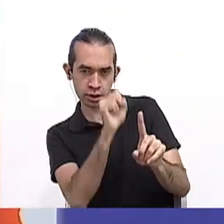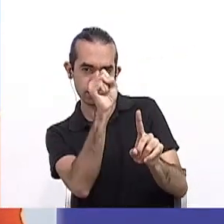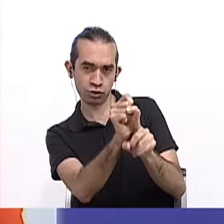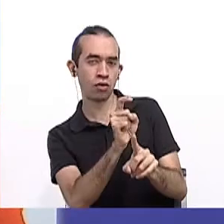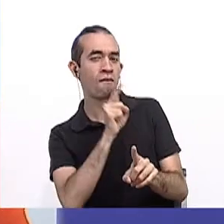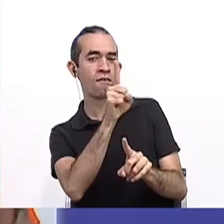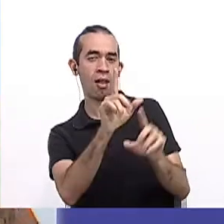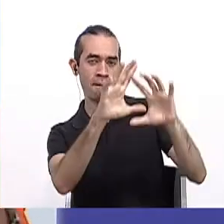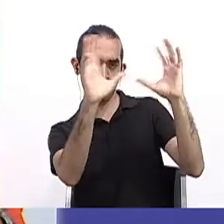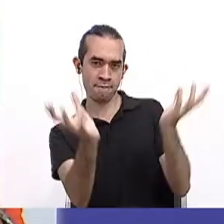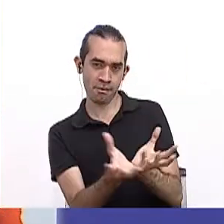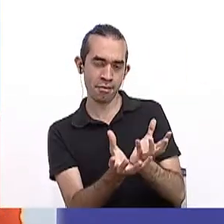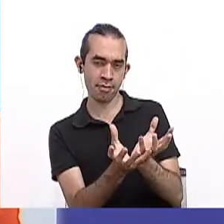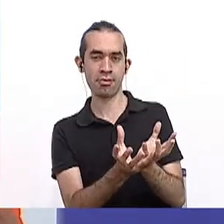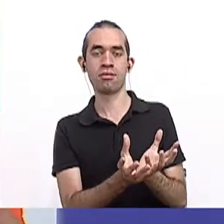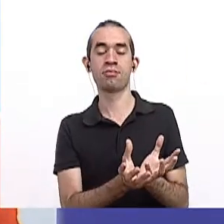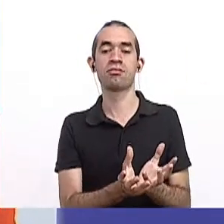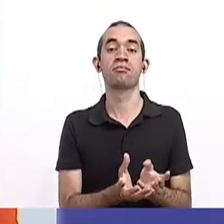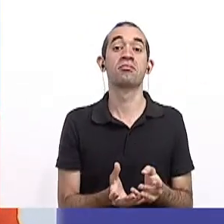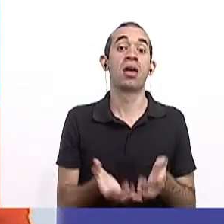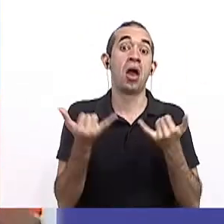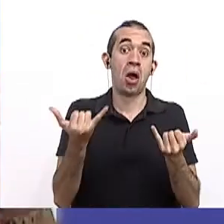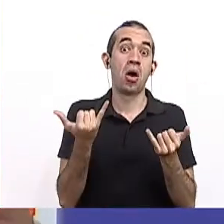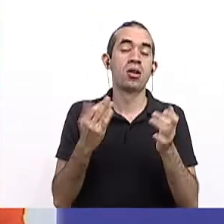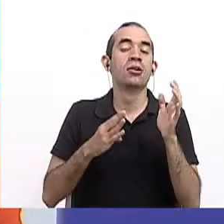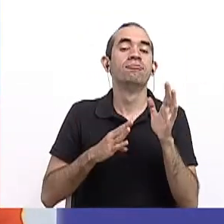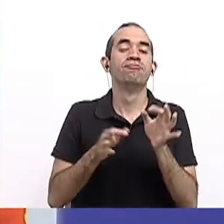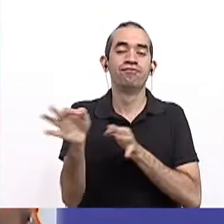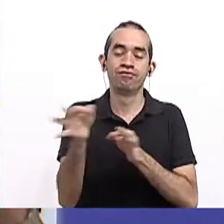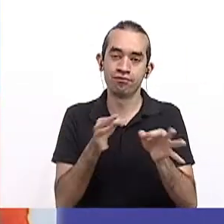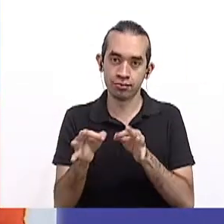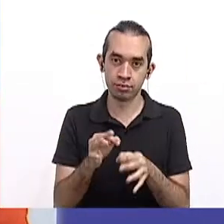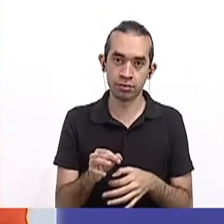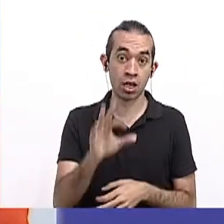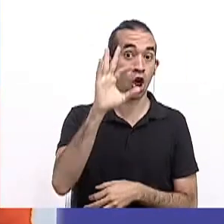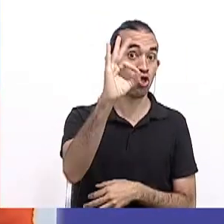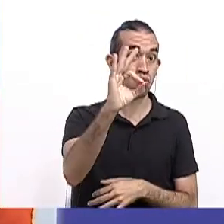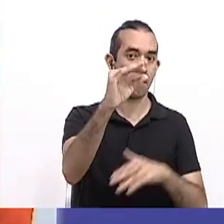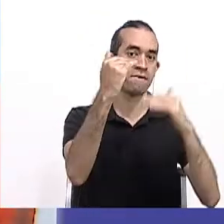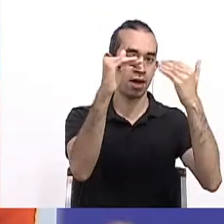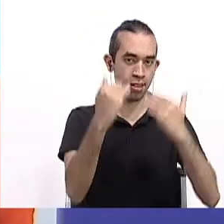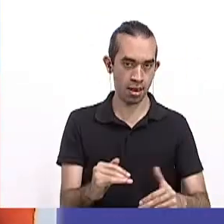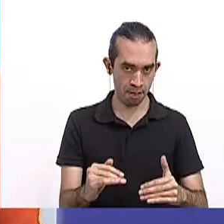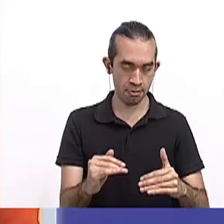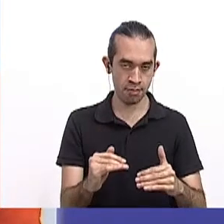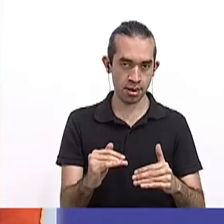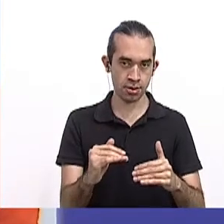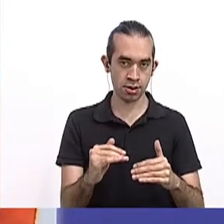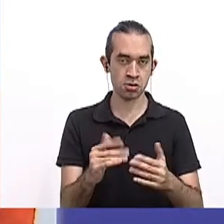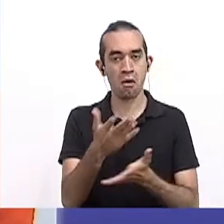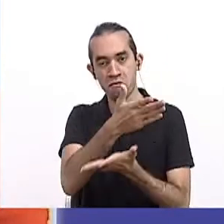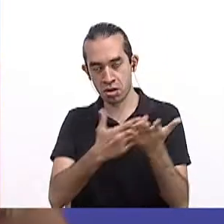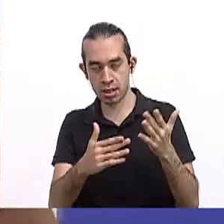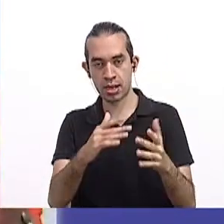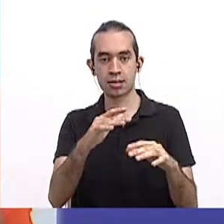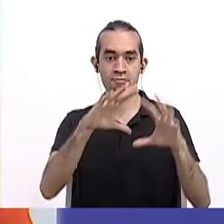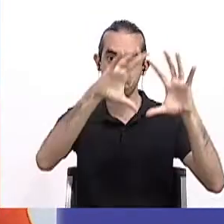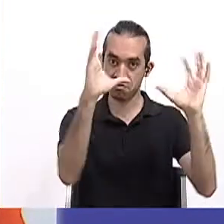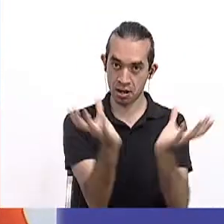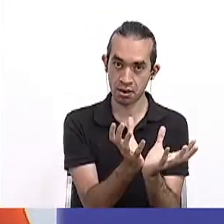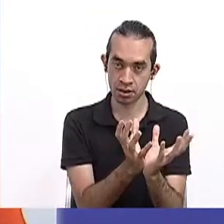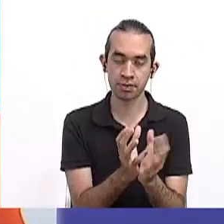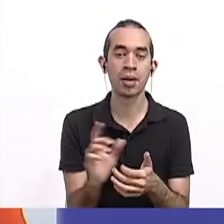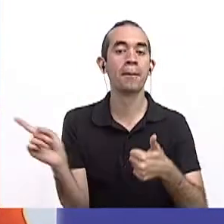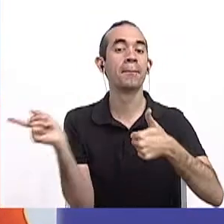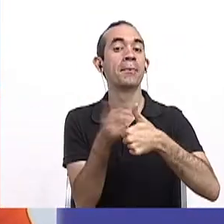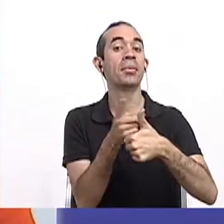del mundo. Entonces vamos a desarrollar los 9 límites planetarios o fronteras planetarias. Y el primero